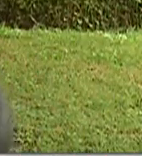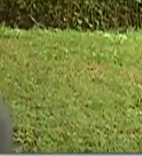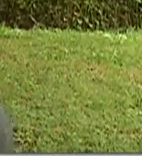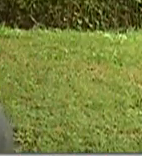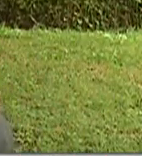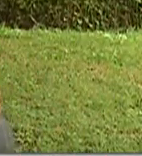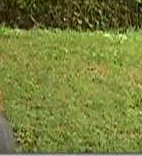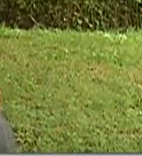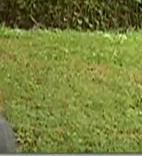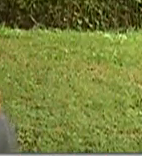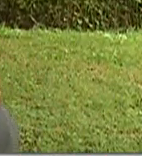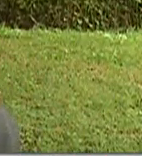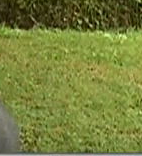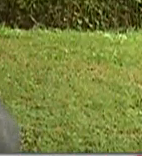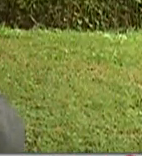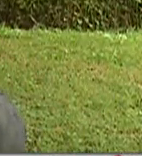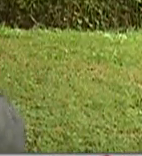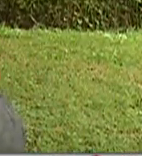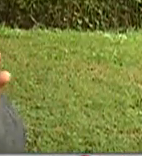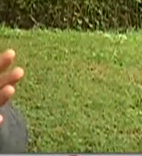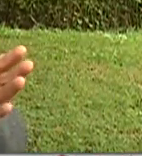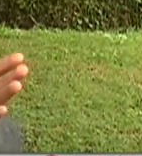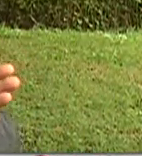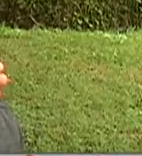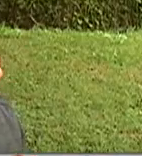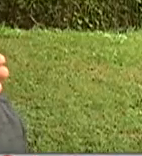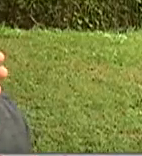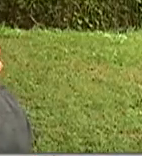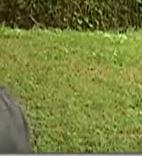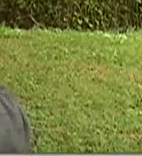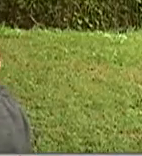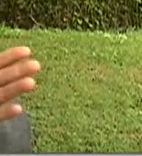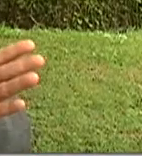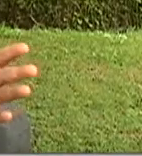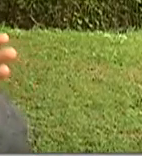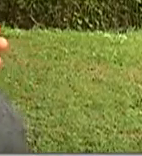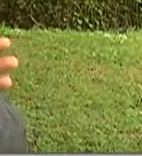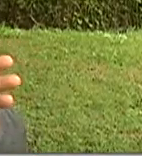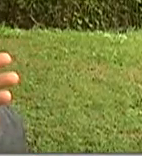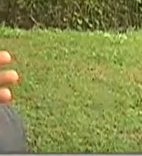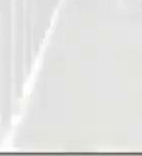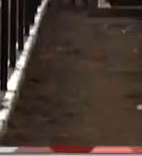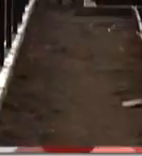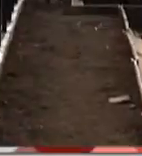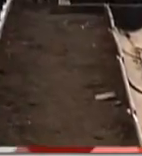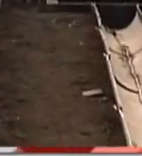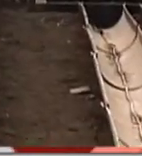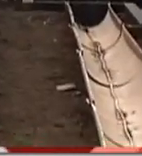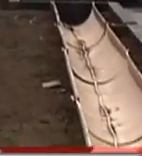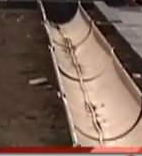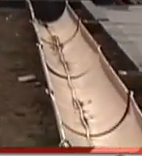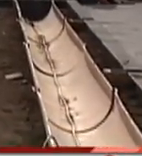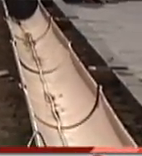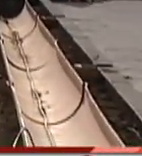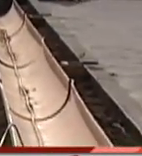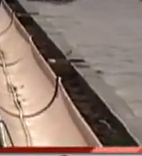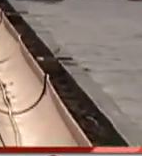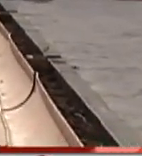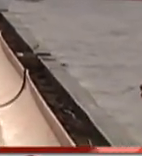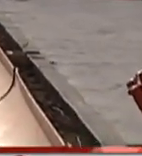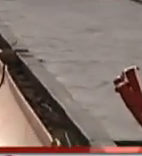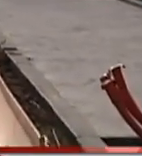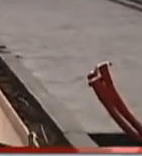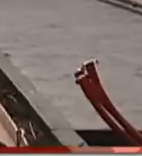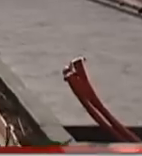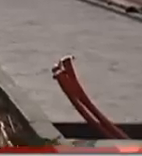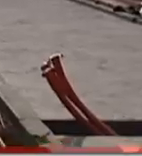zonas agrícolas y que fue también invadiendo los cauces de los ríos. En los últimos 10 años,